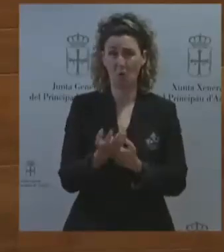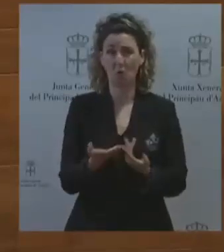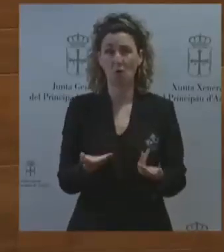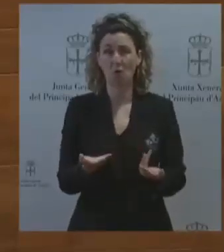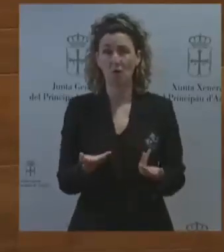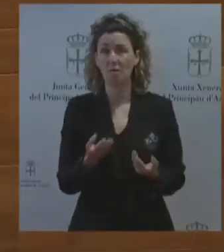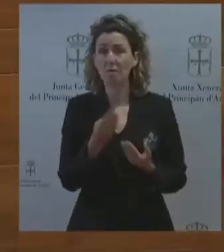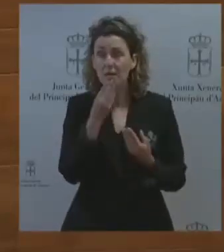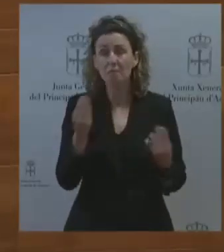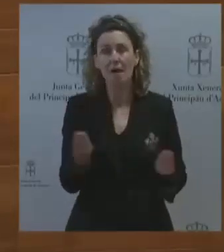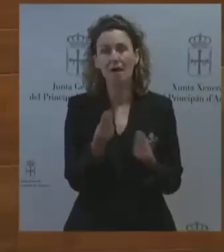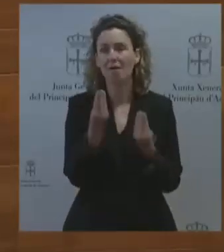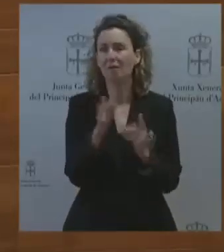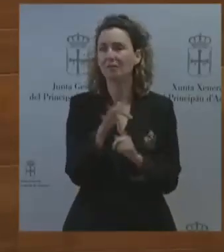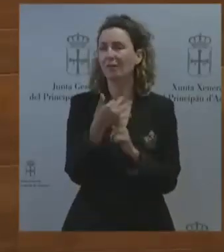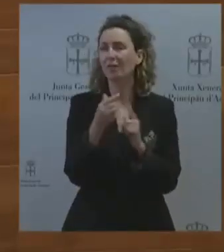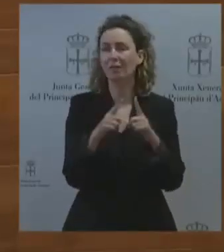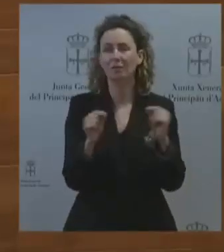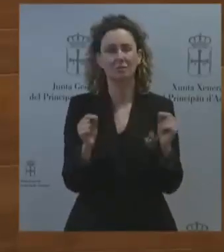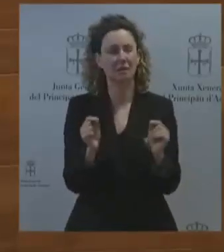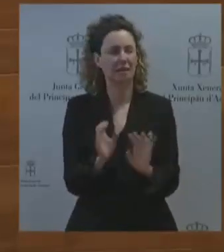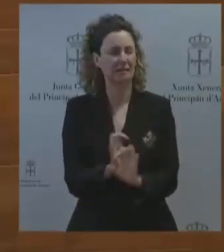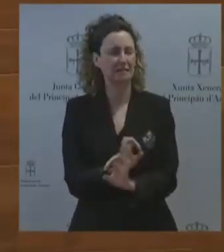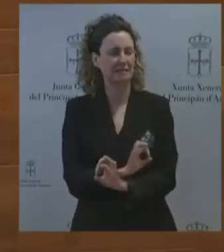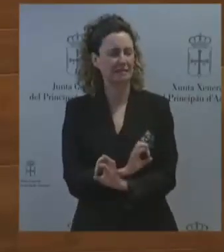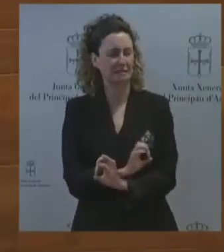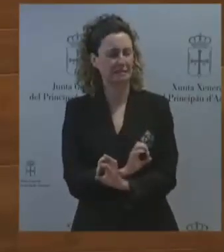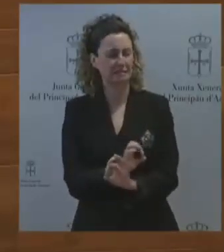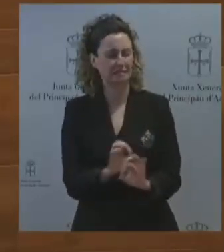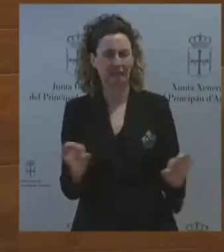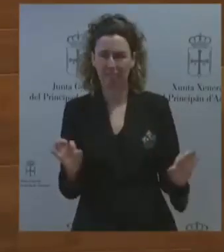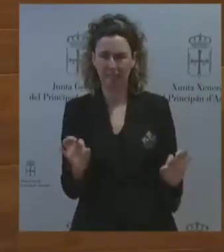riqueza en Asturias. Y ahora, por tercera vez,